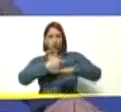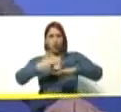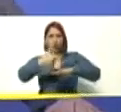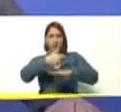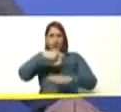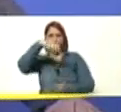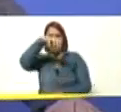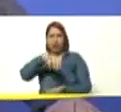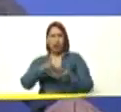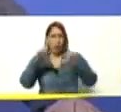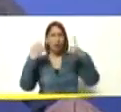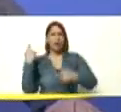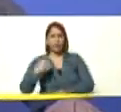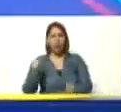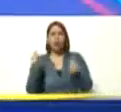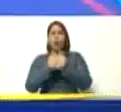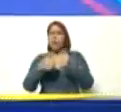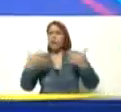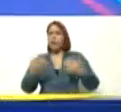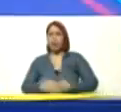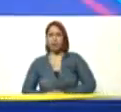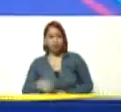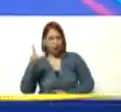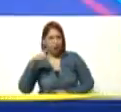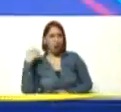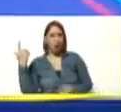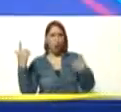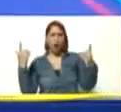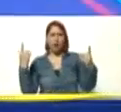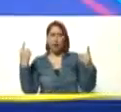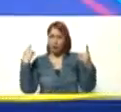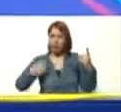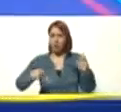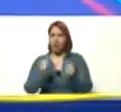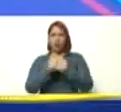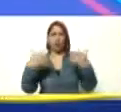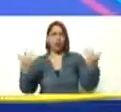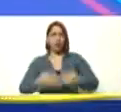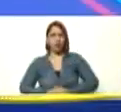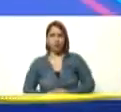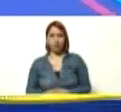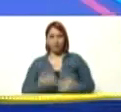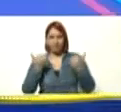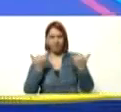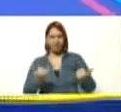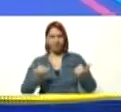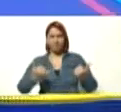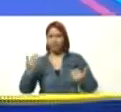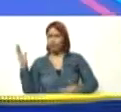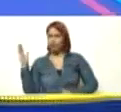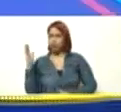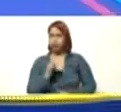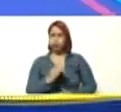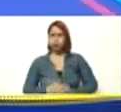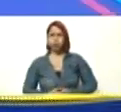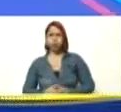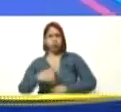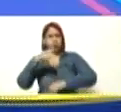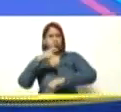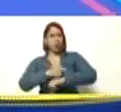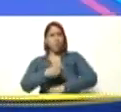de La Guaira, ¿tiene con qué? ¡La Guaira tiene con qué! Y ahora lo que vienen son